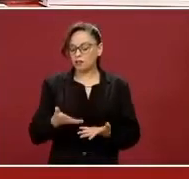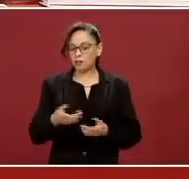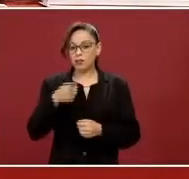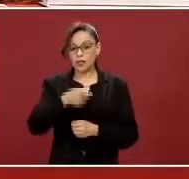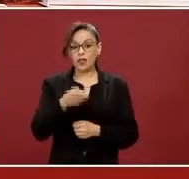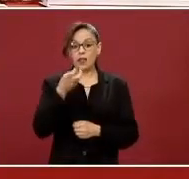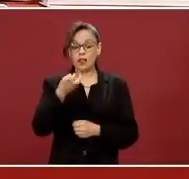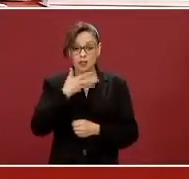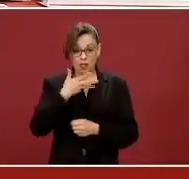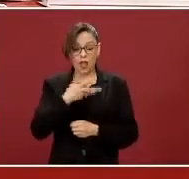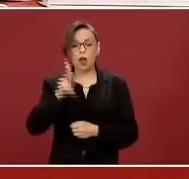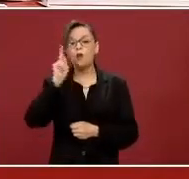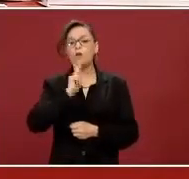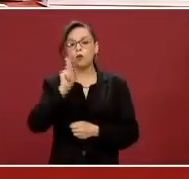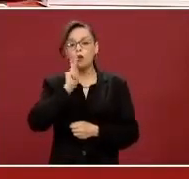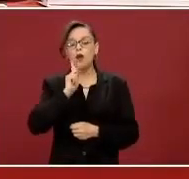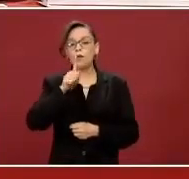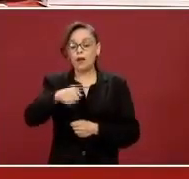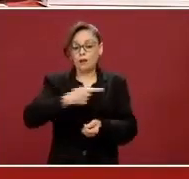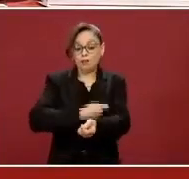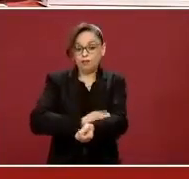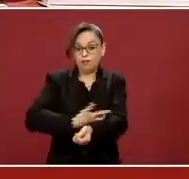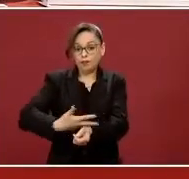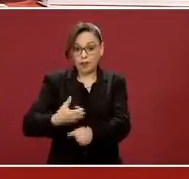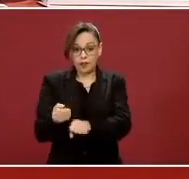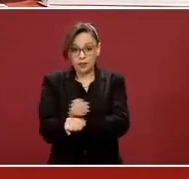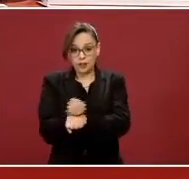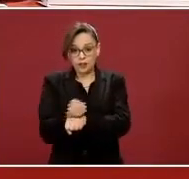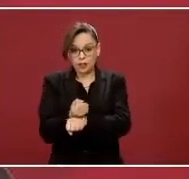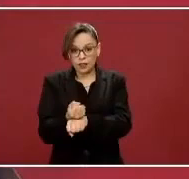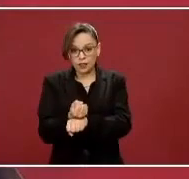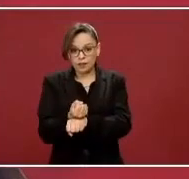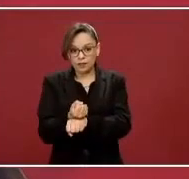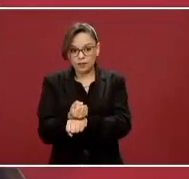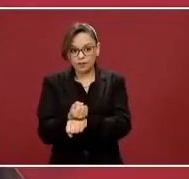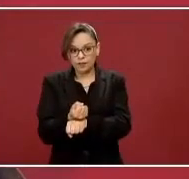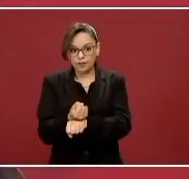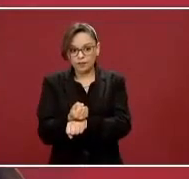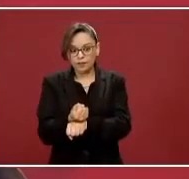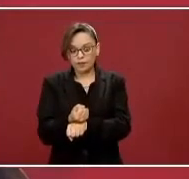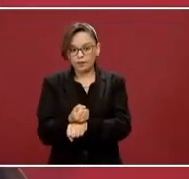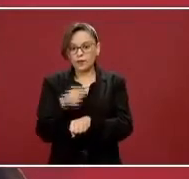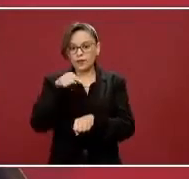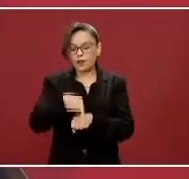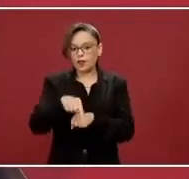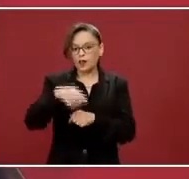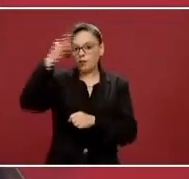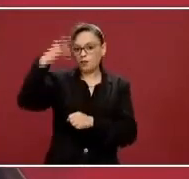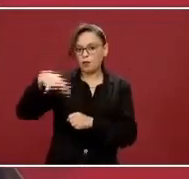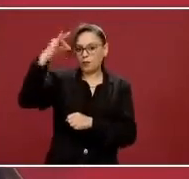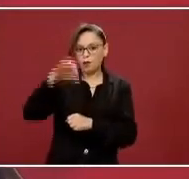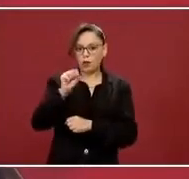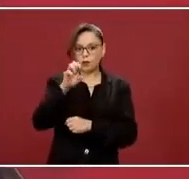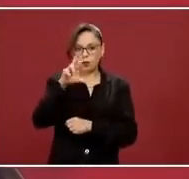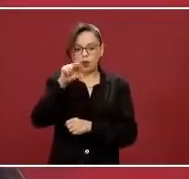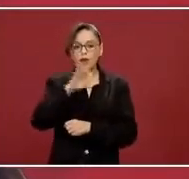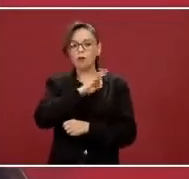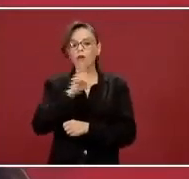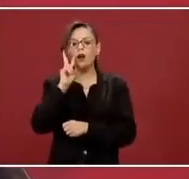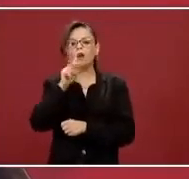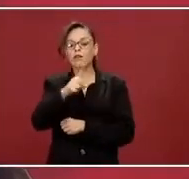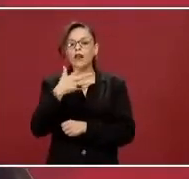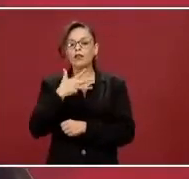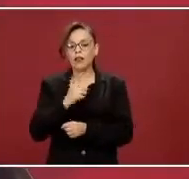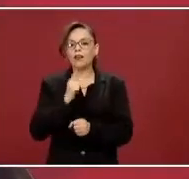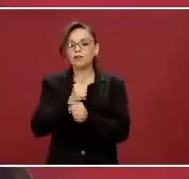la que mediante una muestra de sangre se aísla una porción de la sangre, que es el suero, y se detectan los anticuerpos.